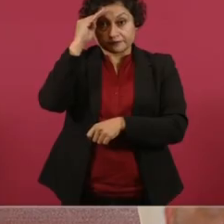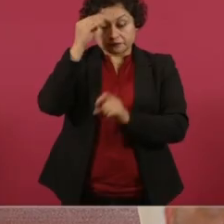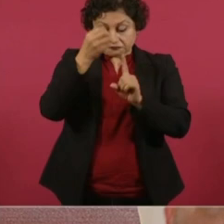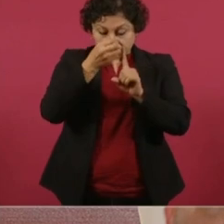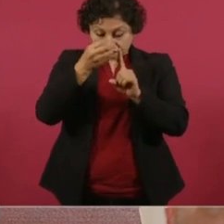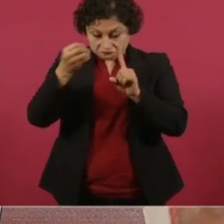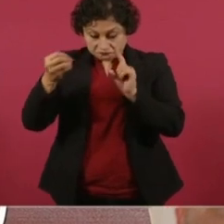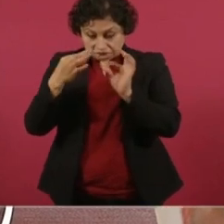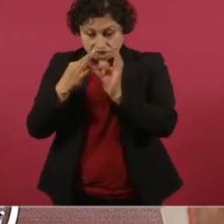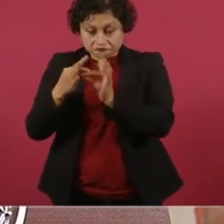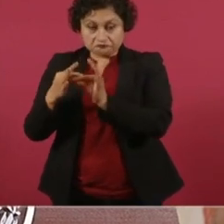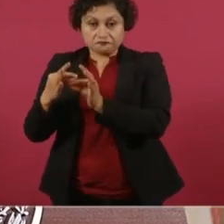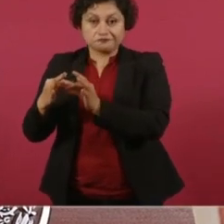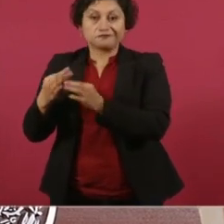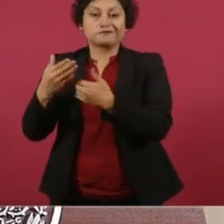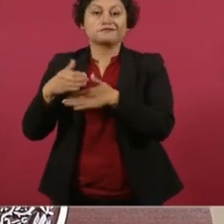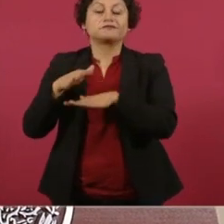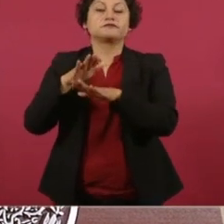entrega